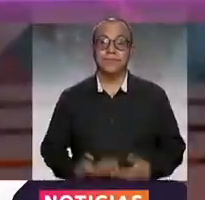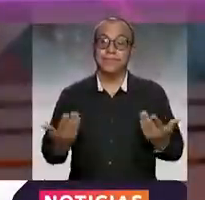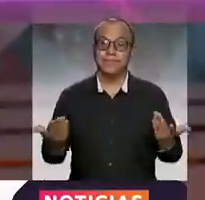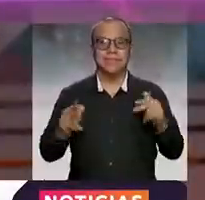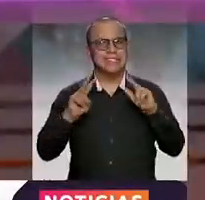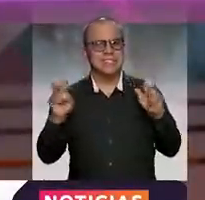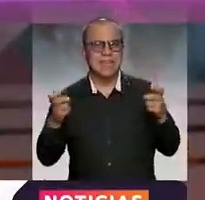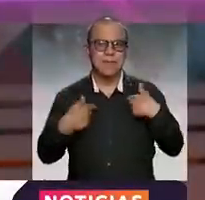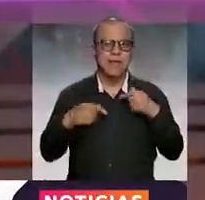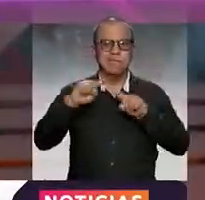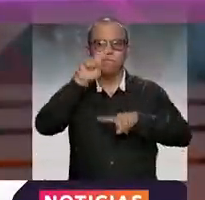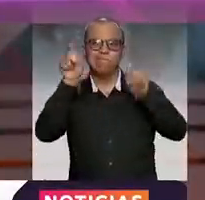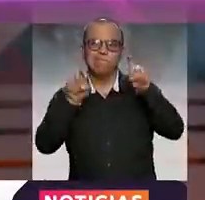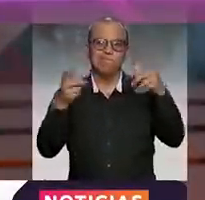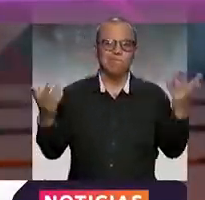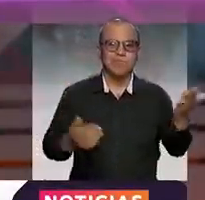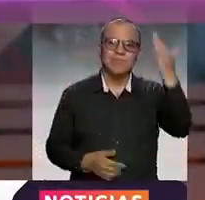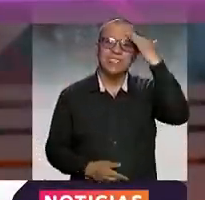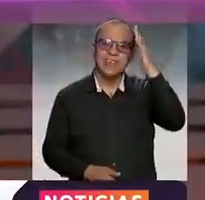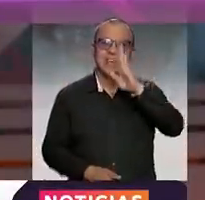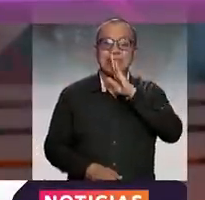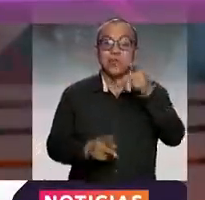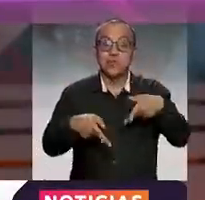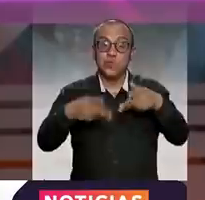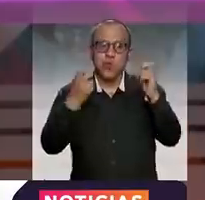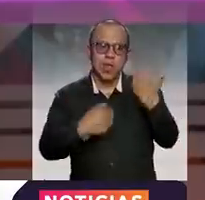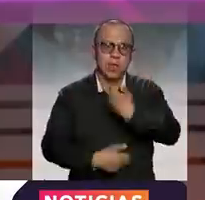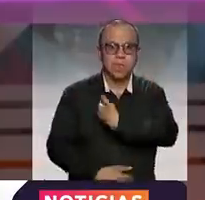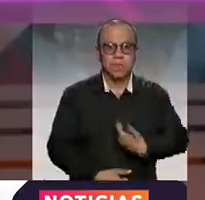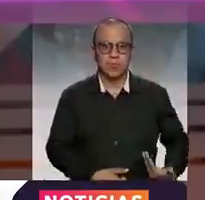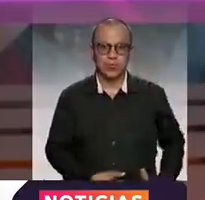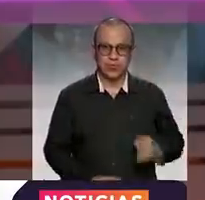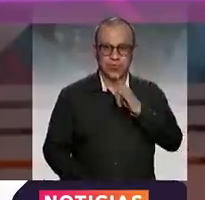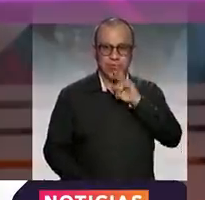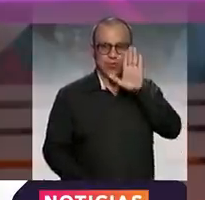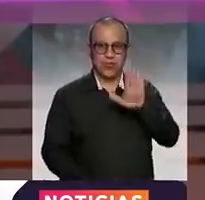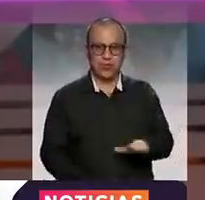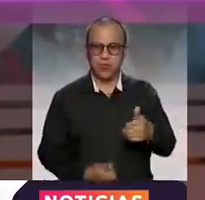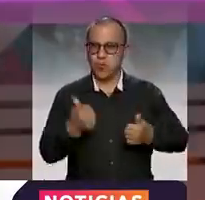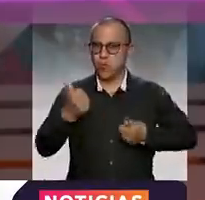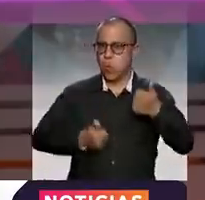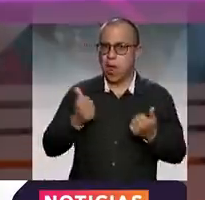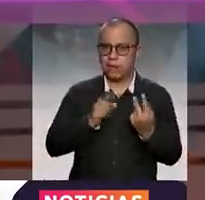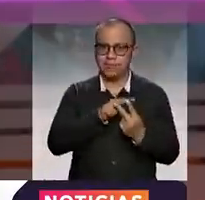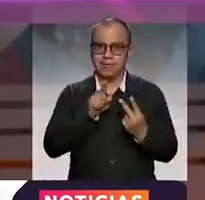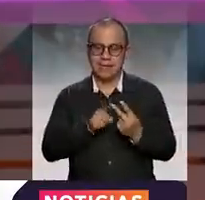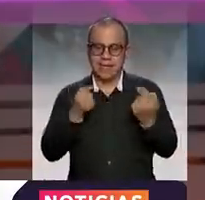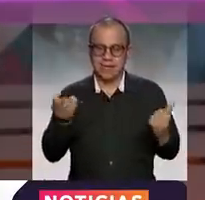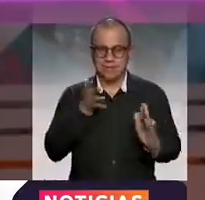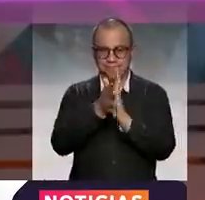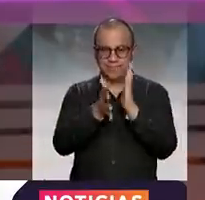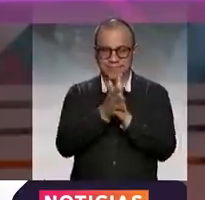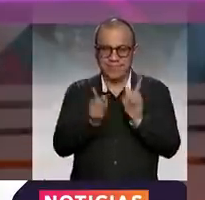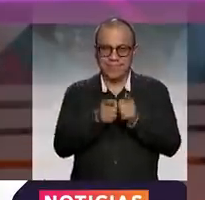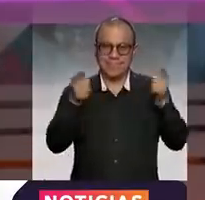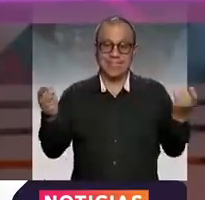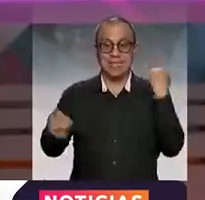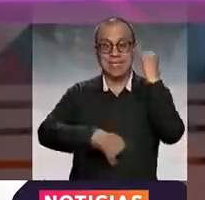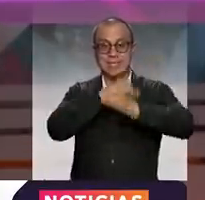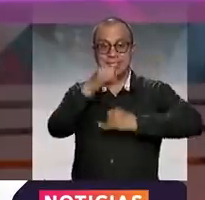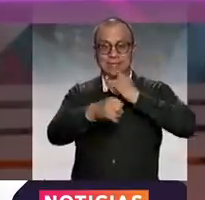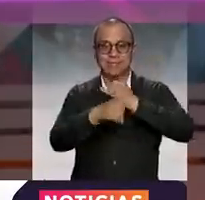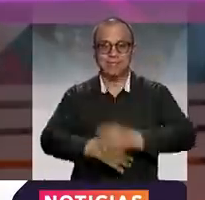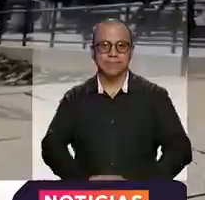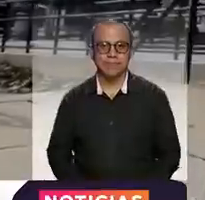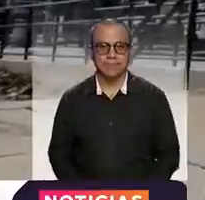Y continúa la expectativa por saber quién será el nuevo presidente de los Estados Unidos. Esta y otras noticias en nuestro panorama